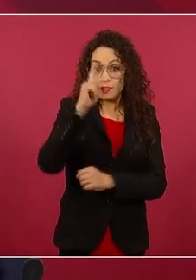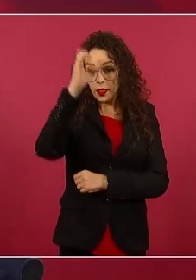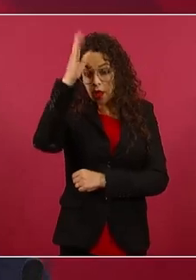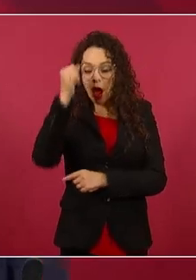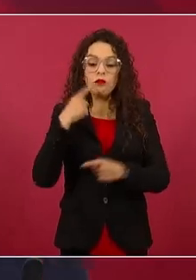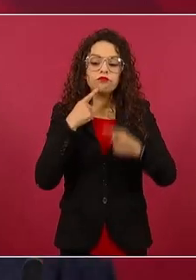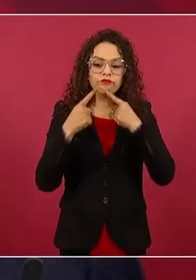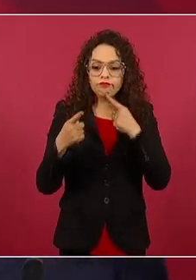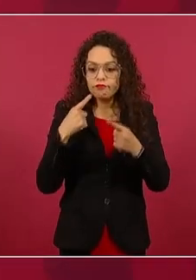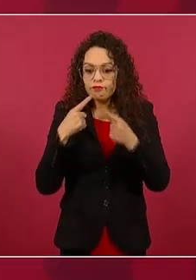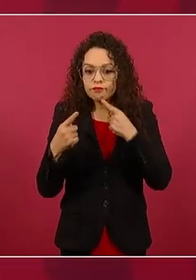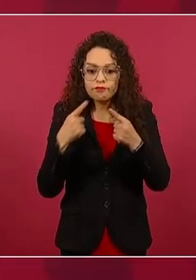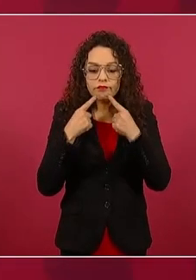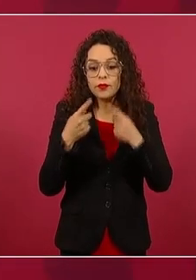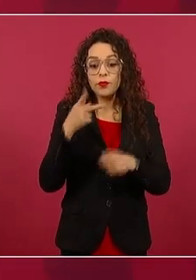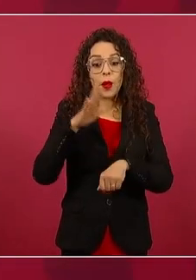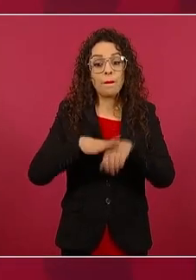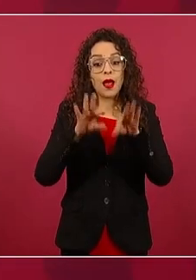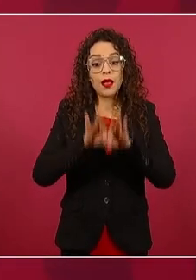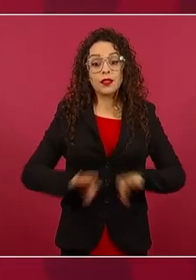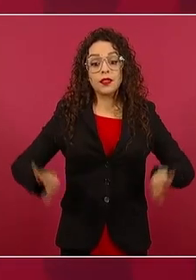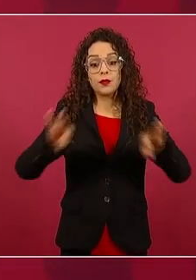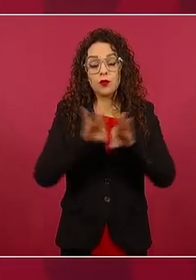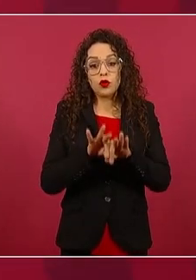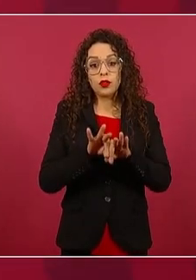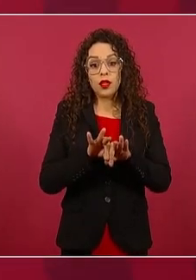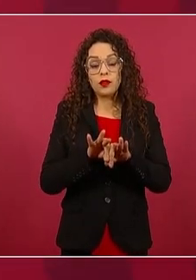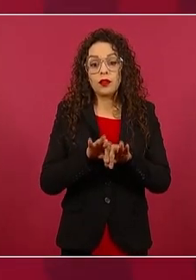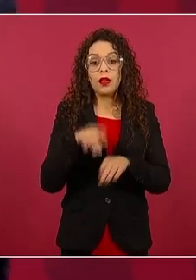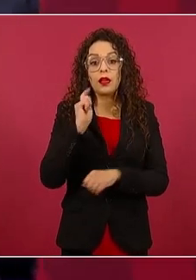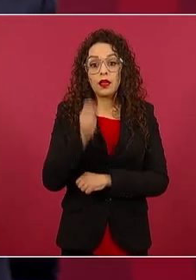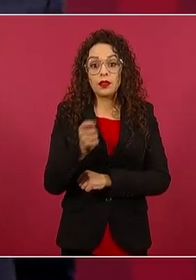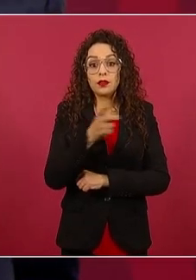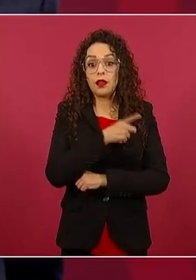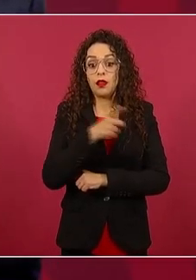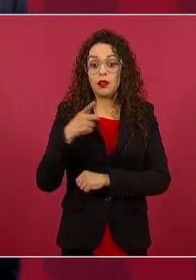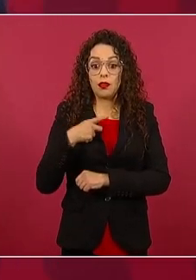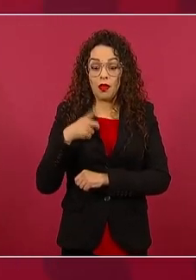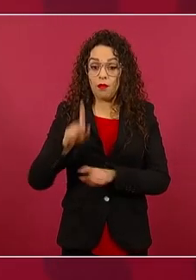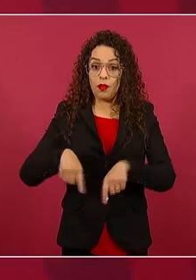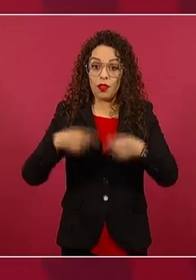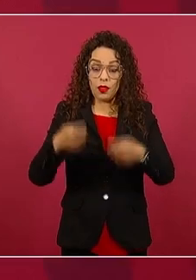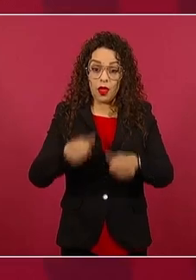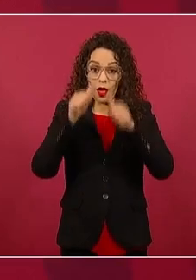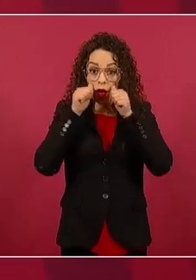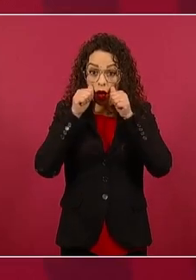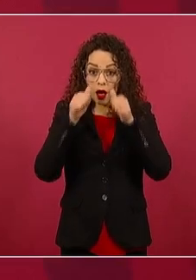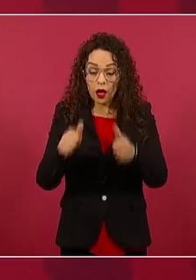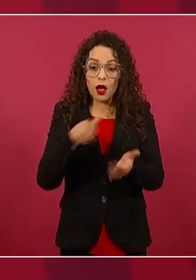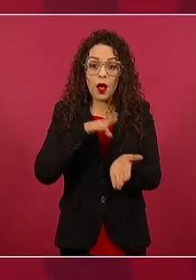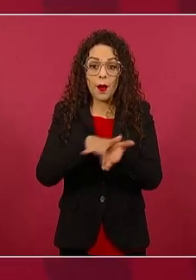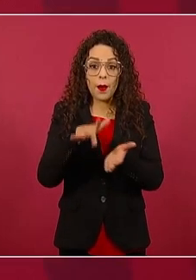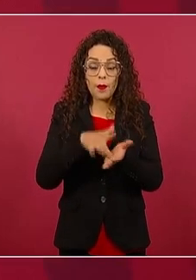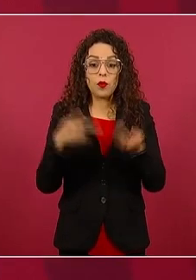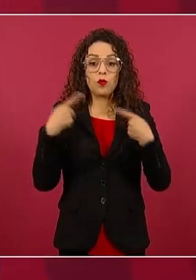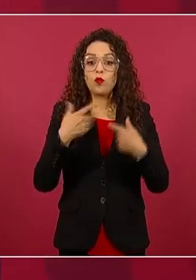pero sobre todo que se tome en cuenta a los que no tienen seguridad social.